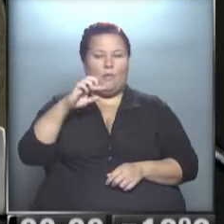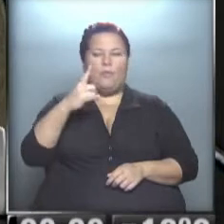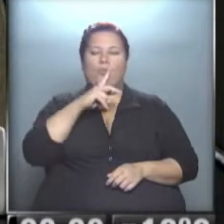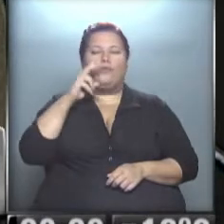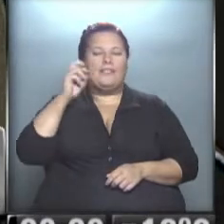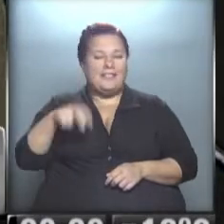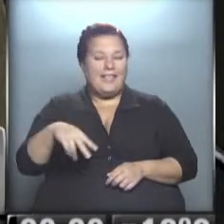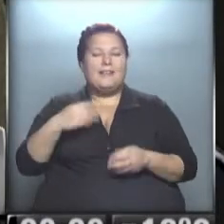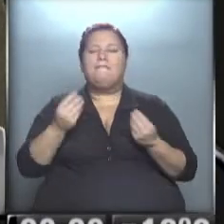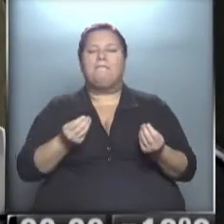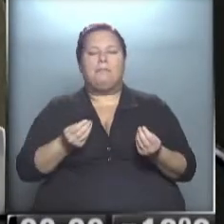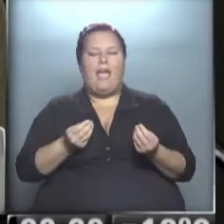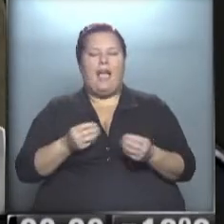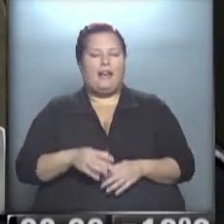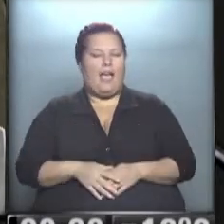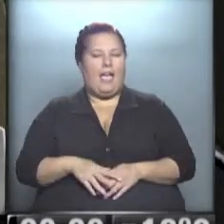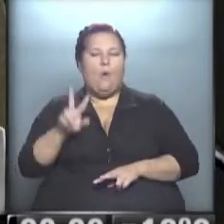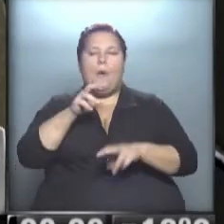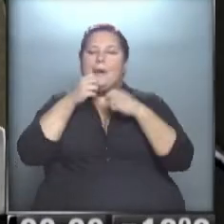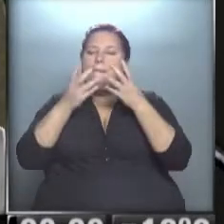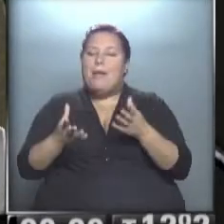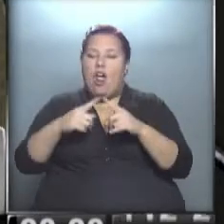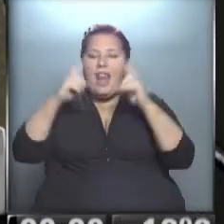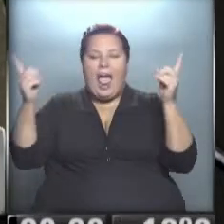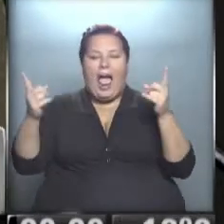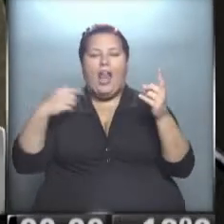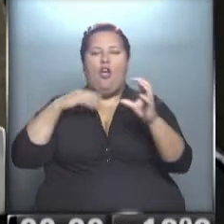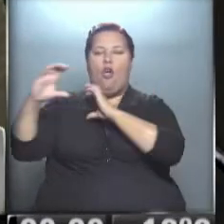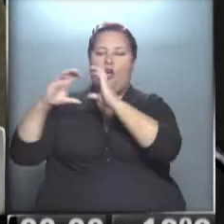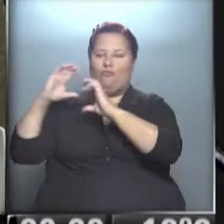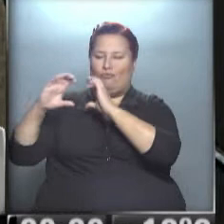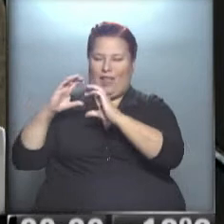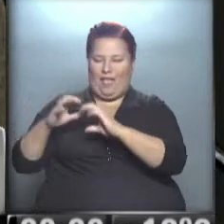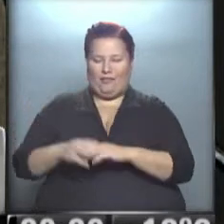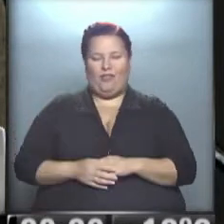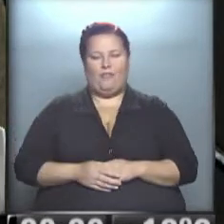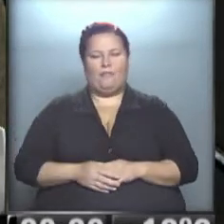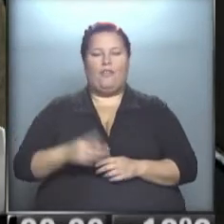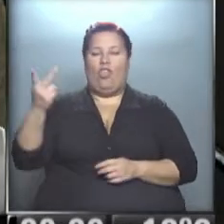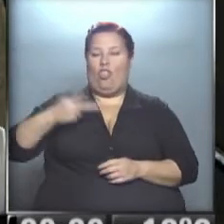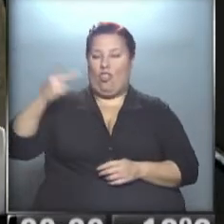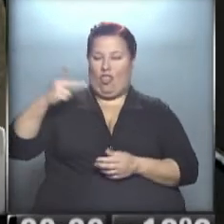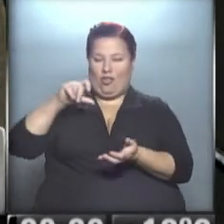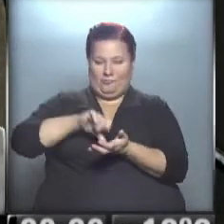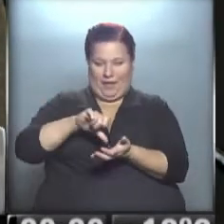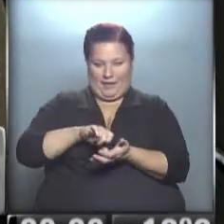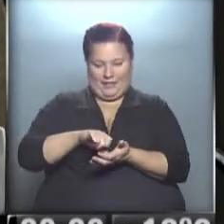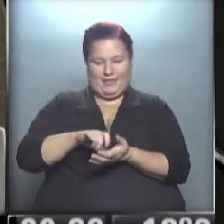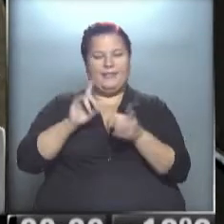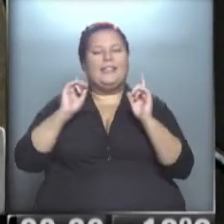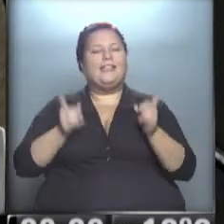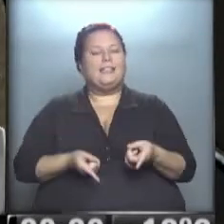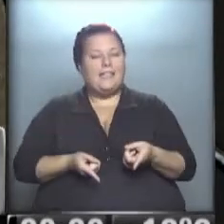con el objeto de mejorar sustancialmente la capacidad de comunicación entre ambos países y también